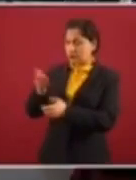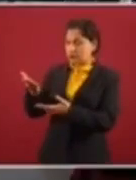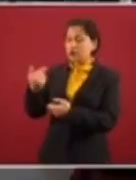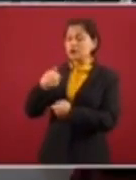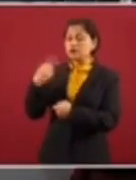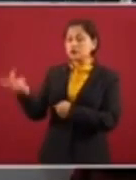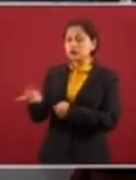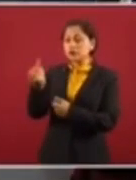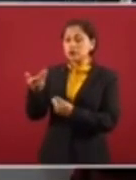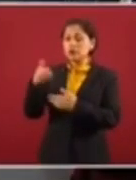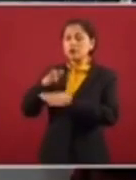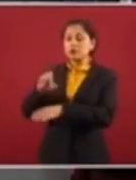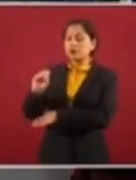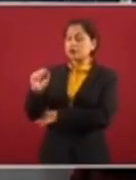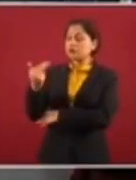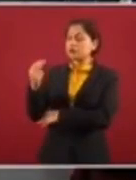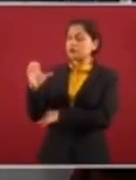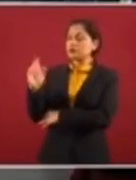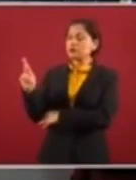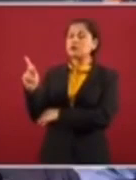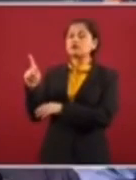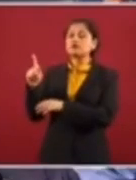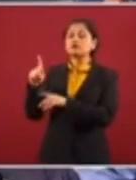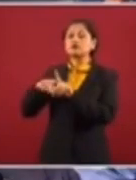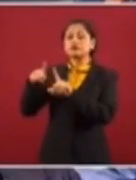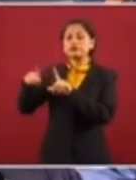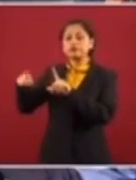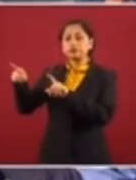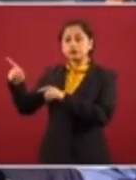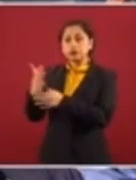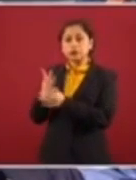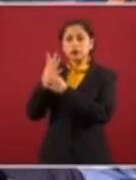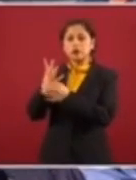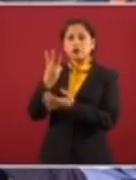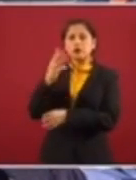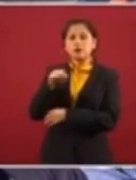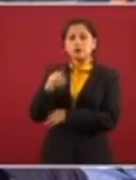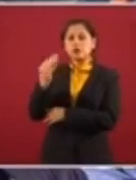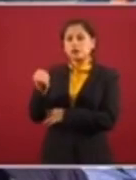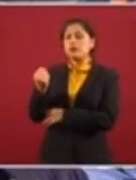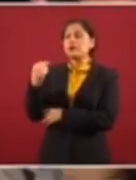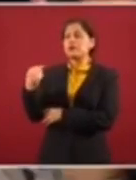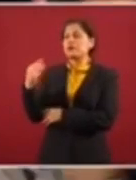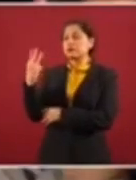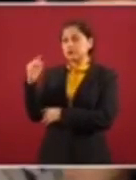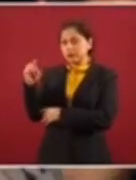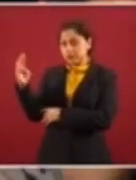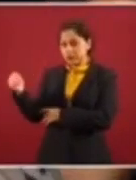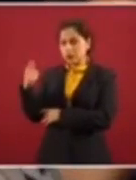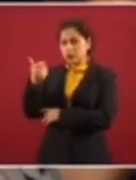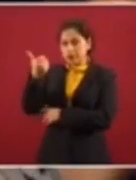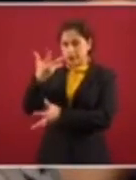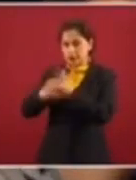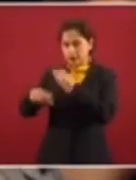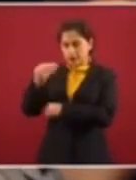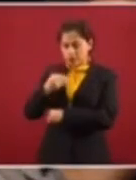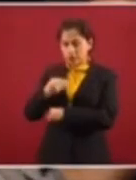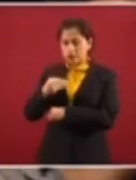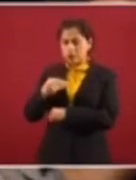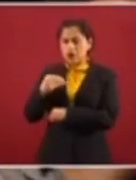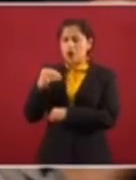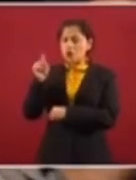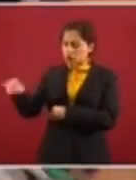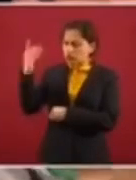cifra que da la Secretaría de Hacienda de que puede haber un decrecimiento de 3.9 menos 3.9 de la economía. Usted en otras ocasiones no ha coincidido con